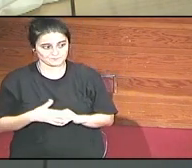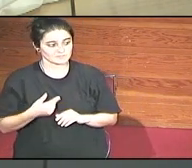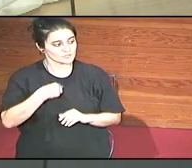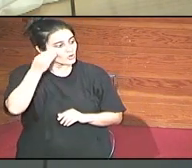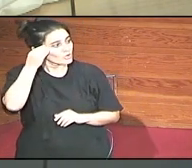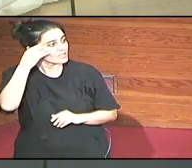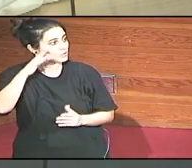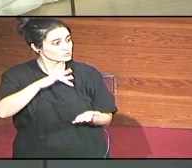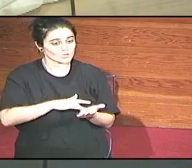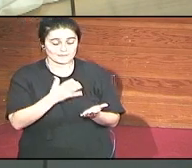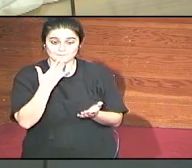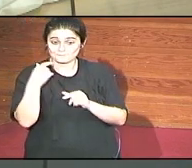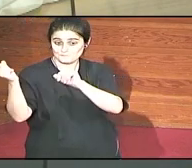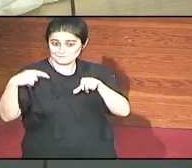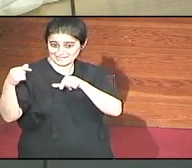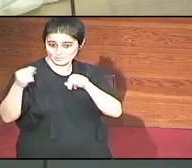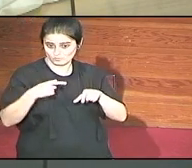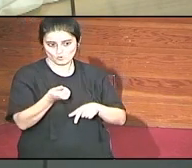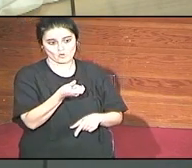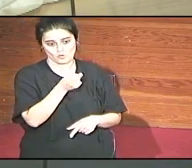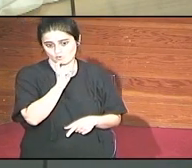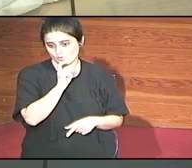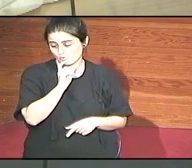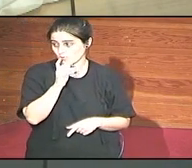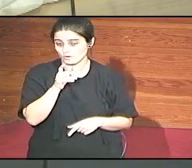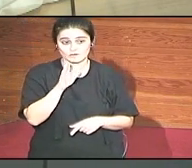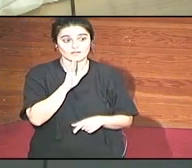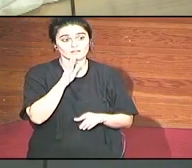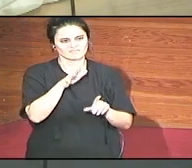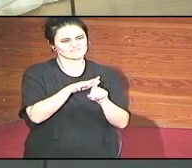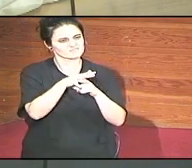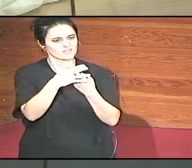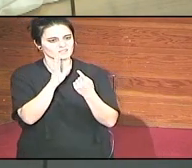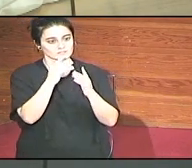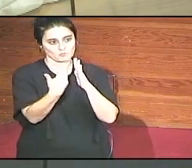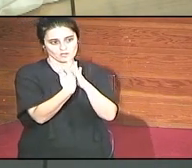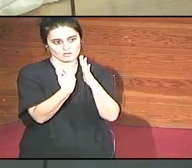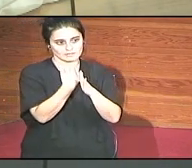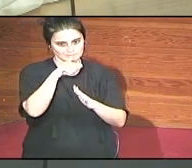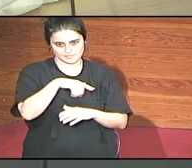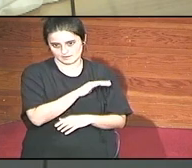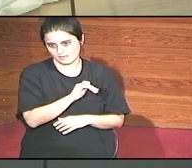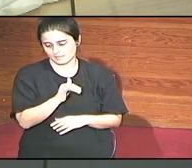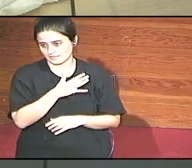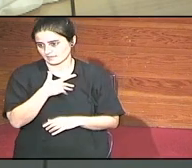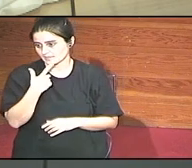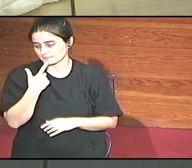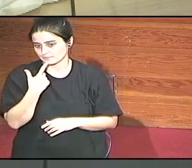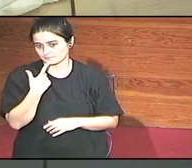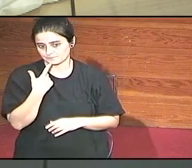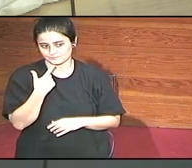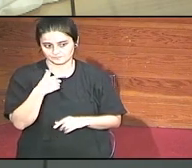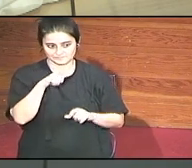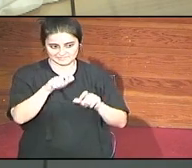compleja 2 el escenario que decía al principio existe también esa gente que cree que cuando llegan aquí